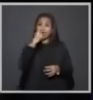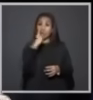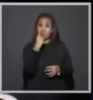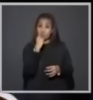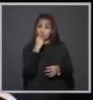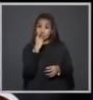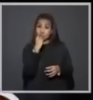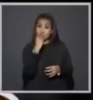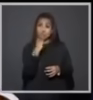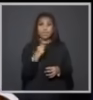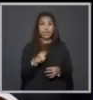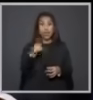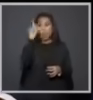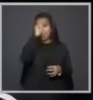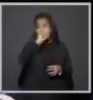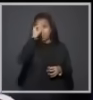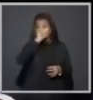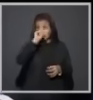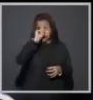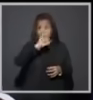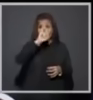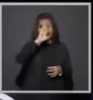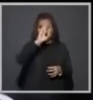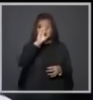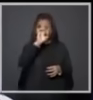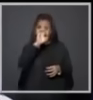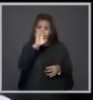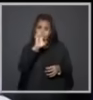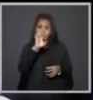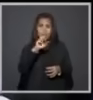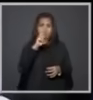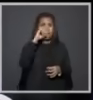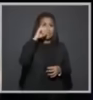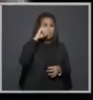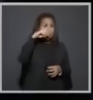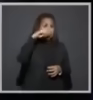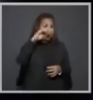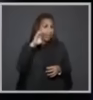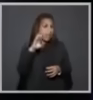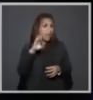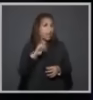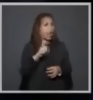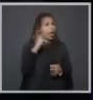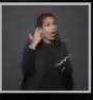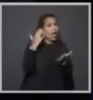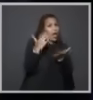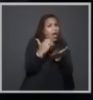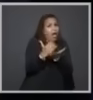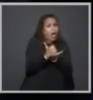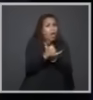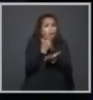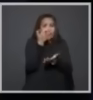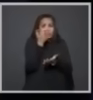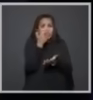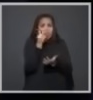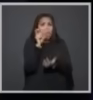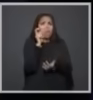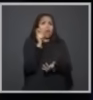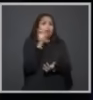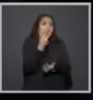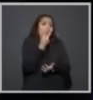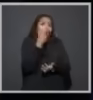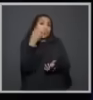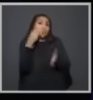moda, consejeros de organismos autónomos, 200, 300,